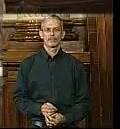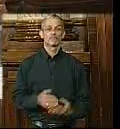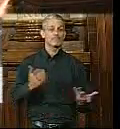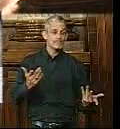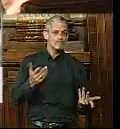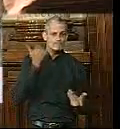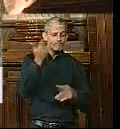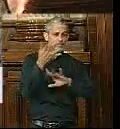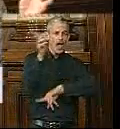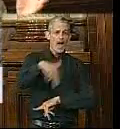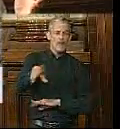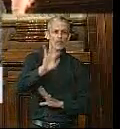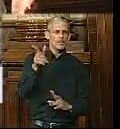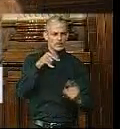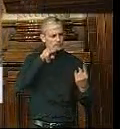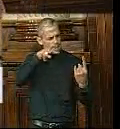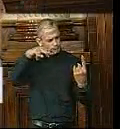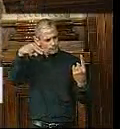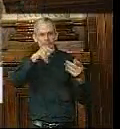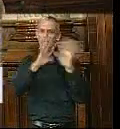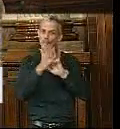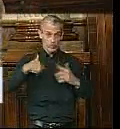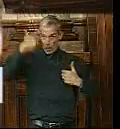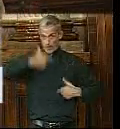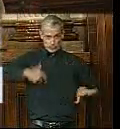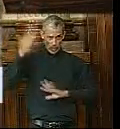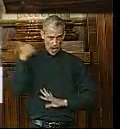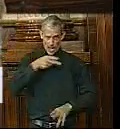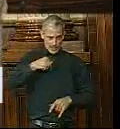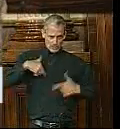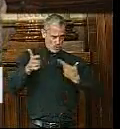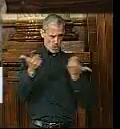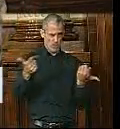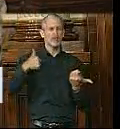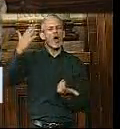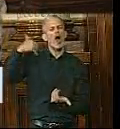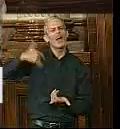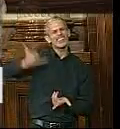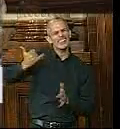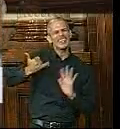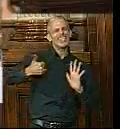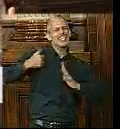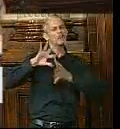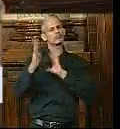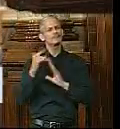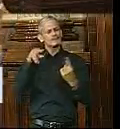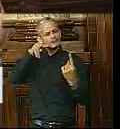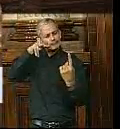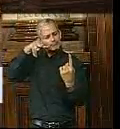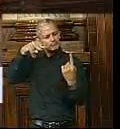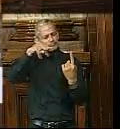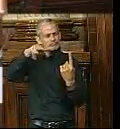Así que estamos abordando una mirada que personalmente yo no tenía, o que la tenía, pero que